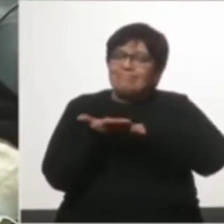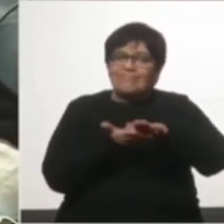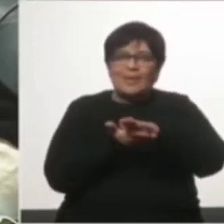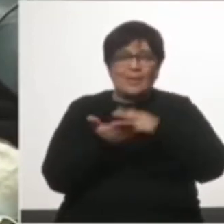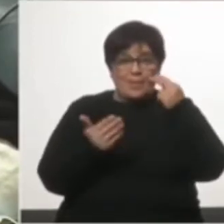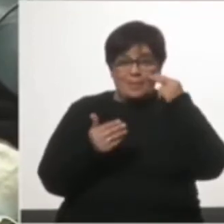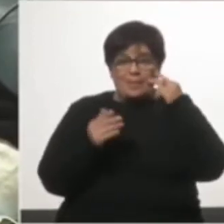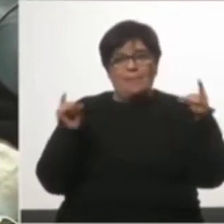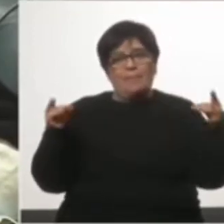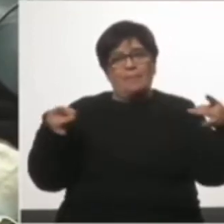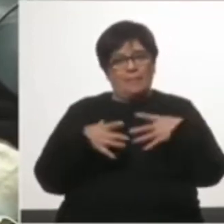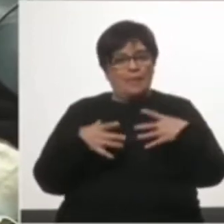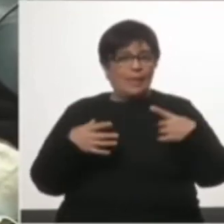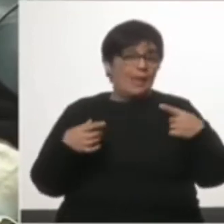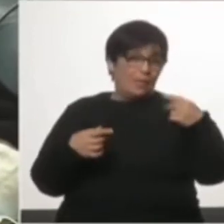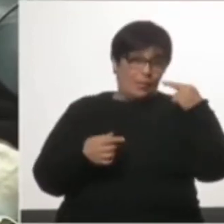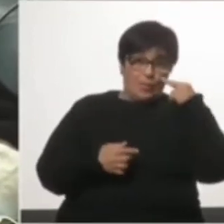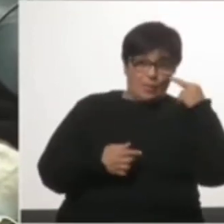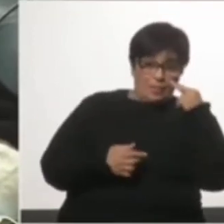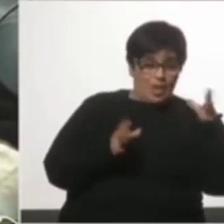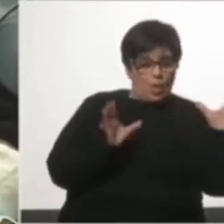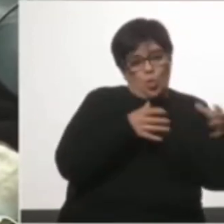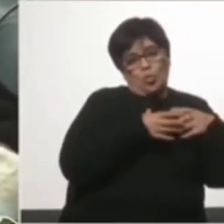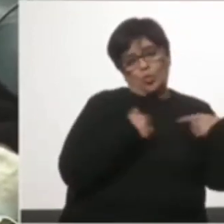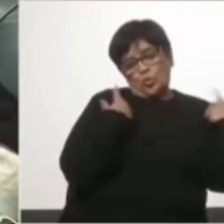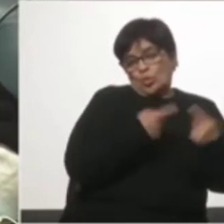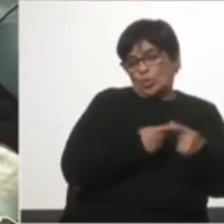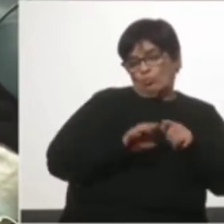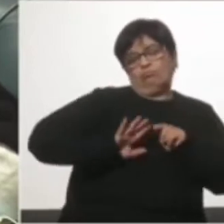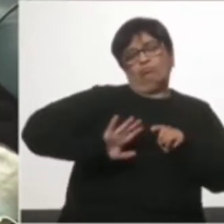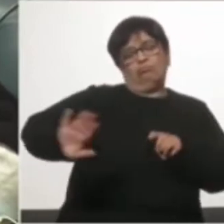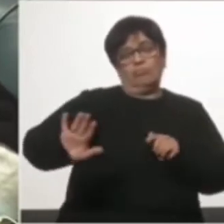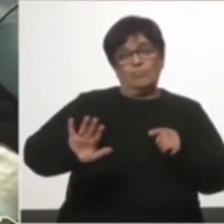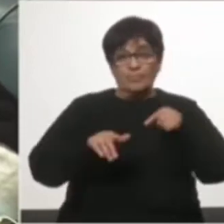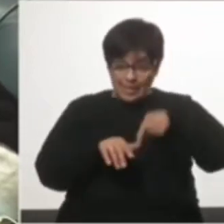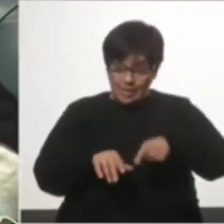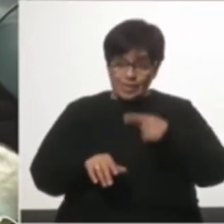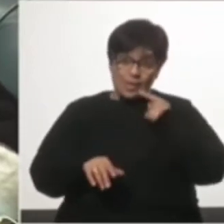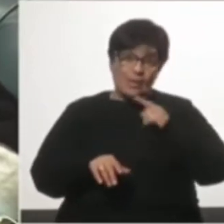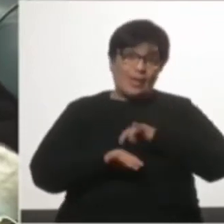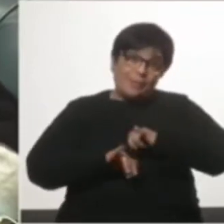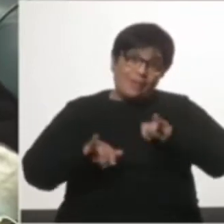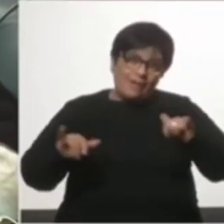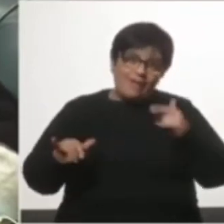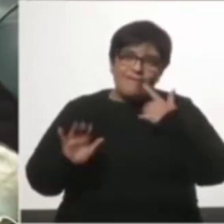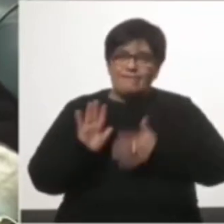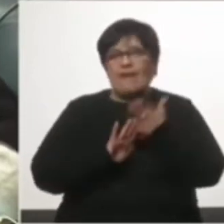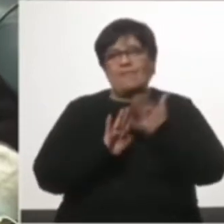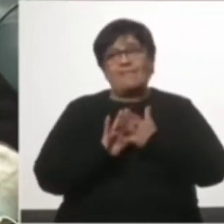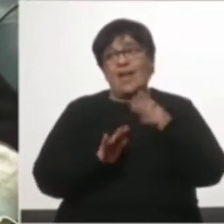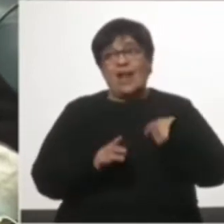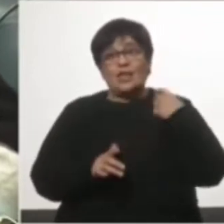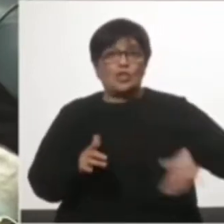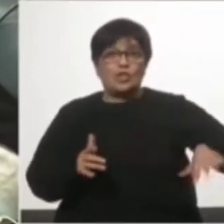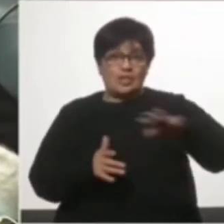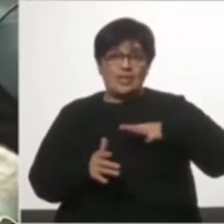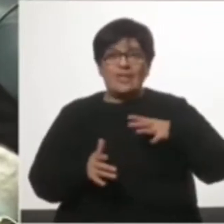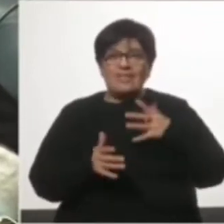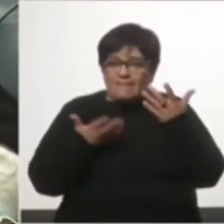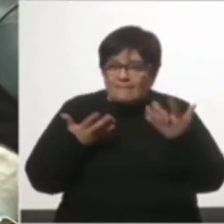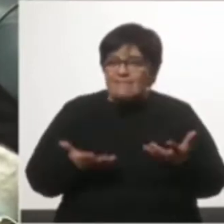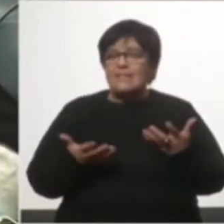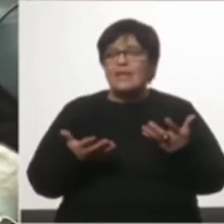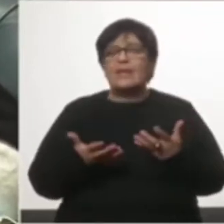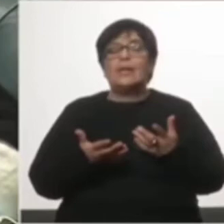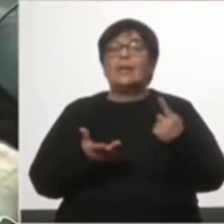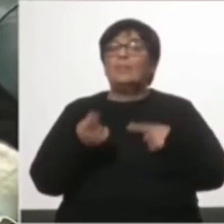política de ellos y nosotros que parecería que se promueve instaurar en nuestra sociedad. Pero sin